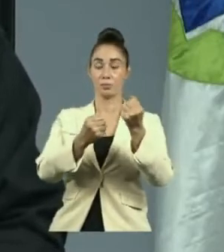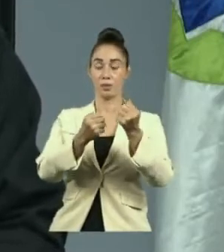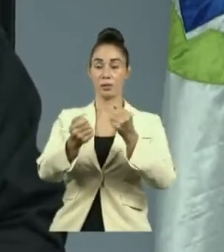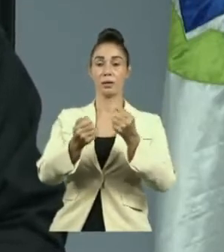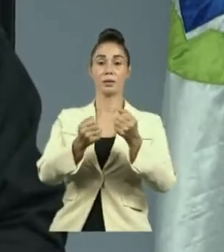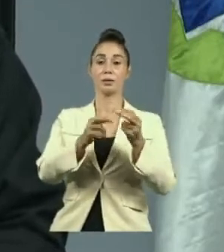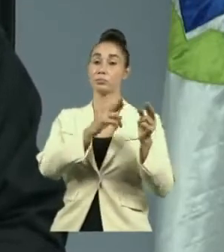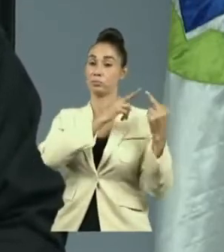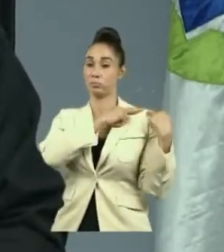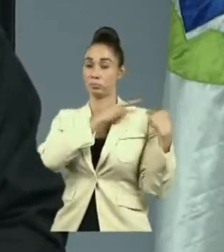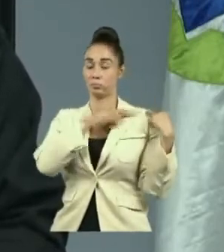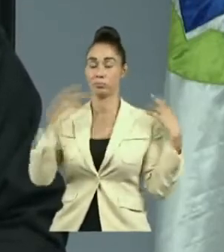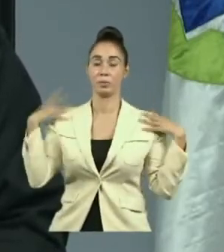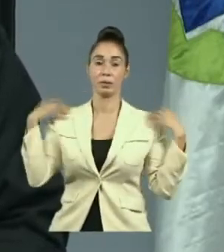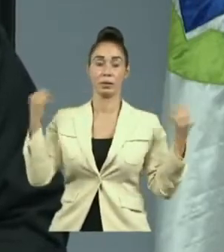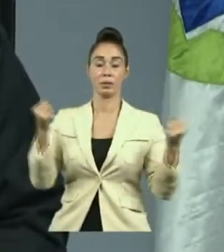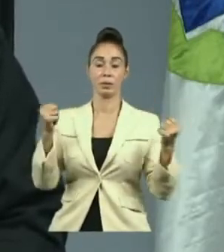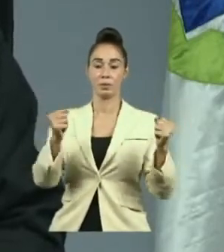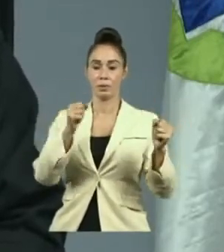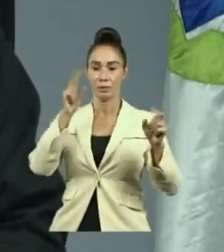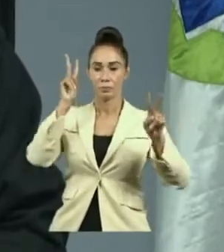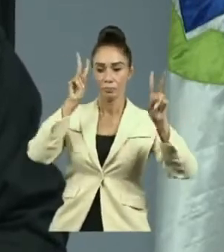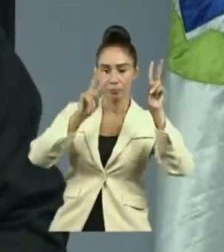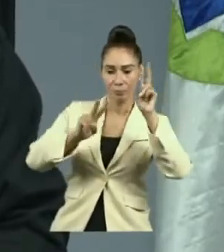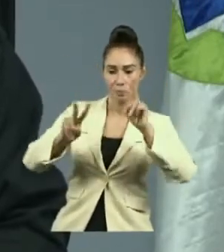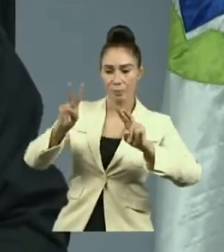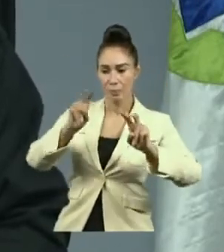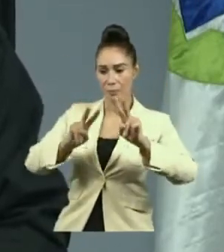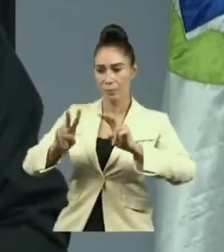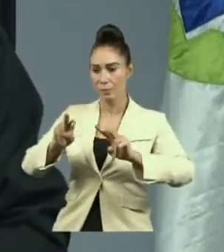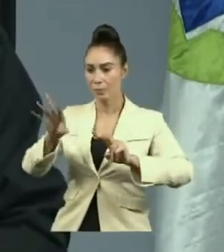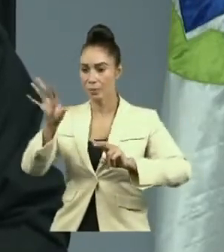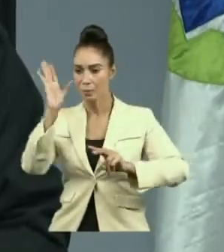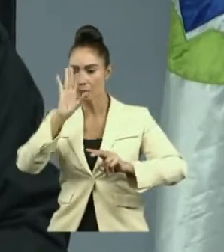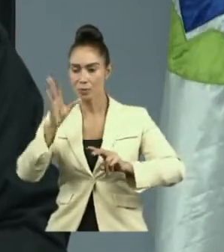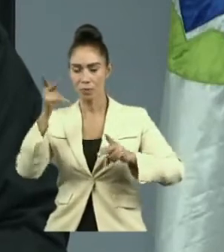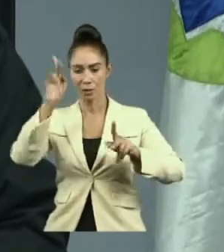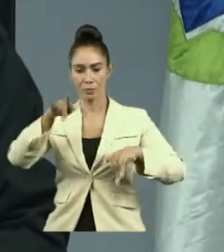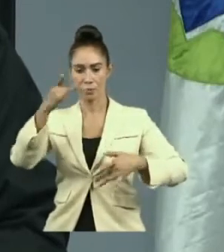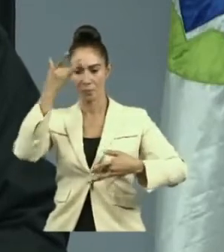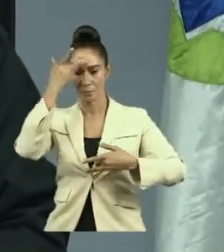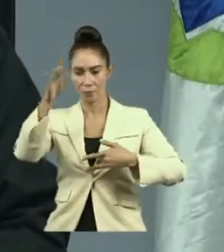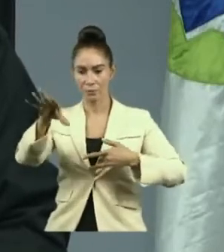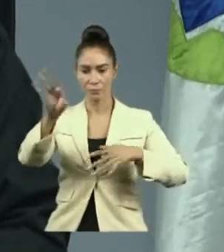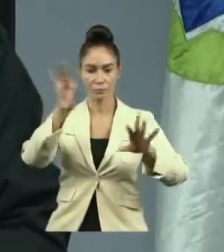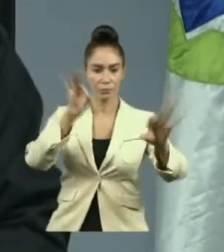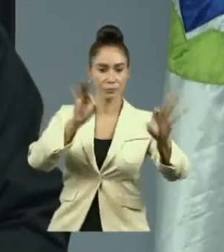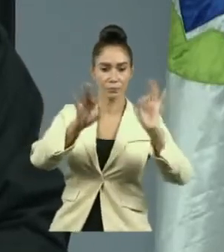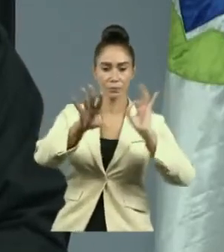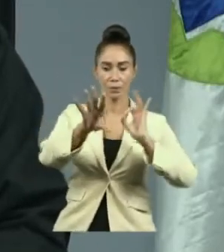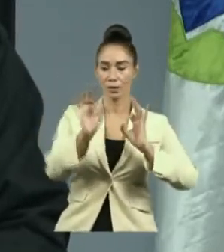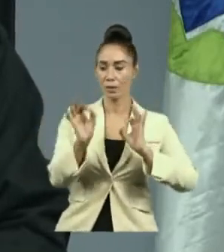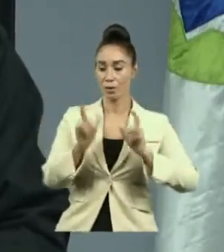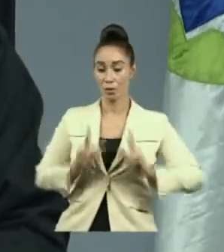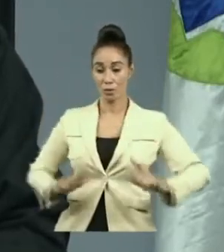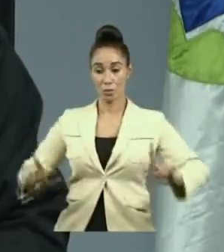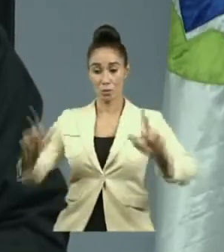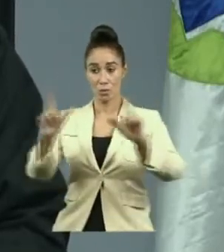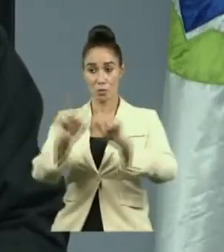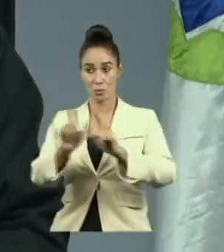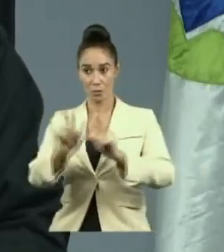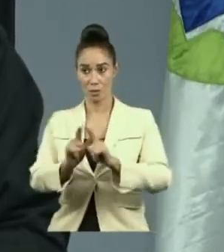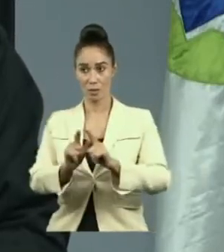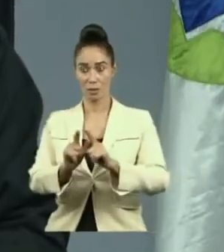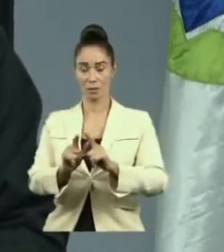las medidas de monitoreo y el levantamiento y seguimiento de casos que ya han sido